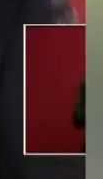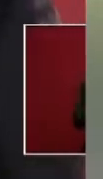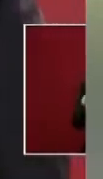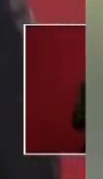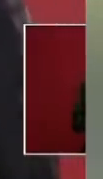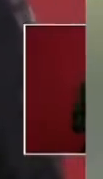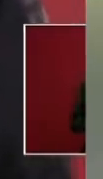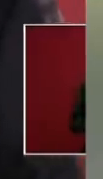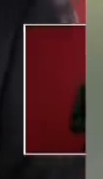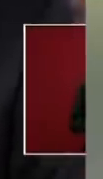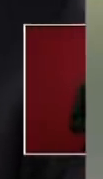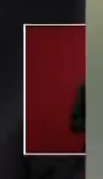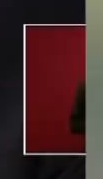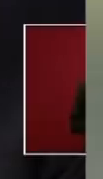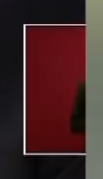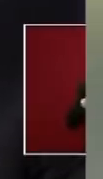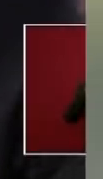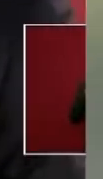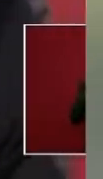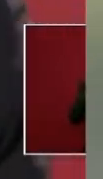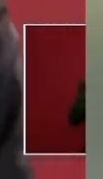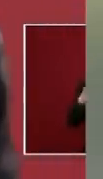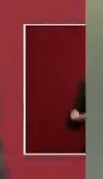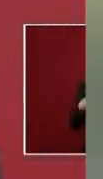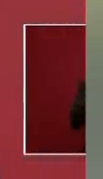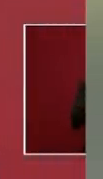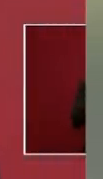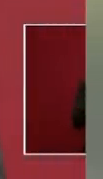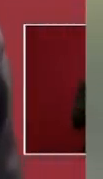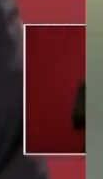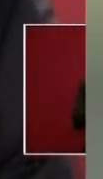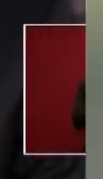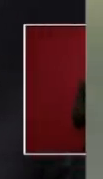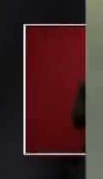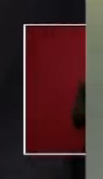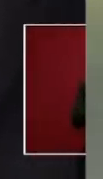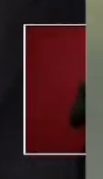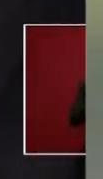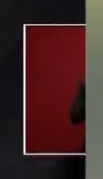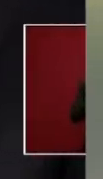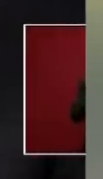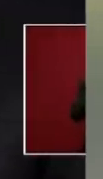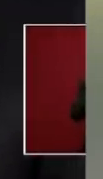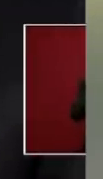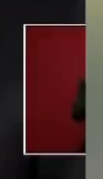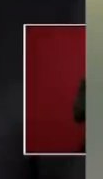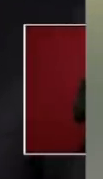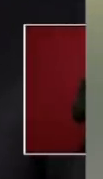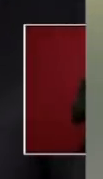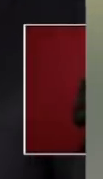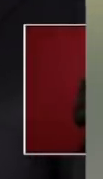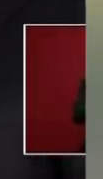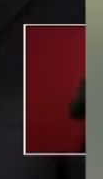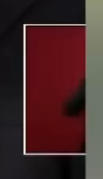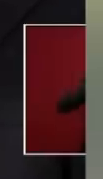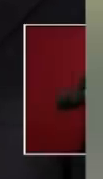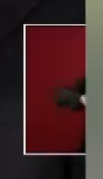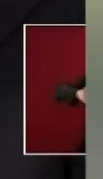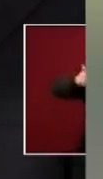no está funcionando tu estrategia, le diste la espalda a una estrategia compleja, profunda, sí, que es del